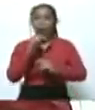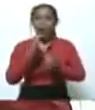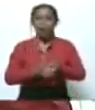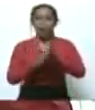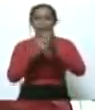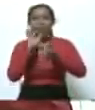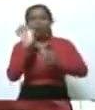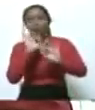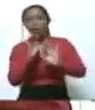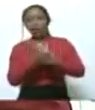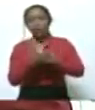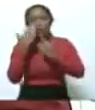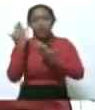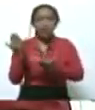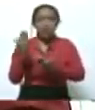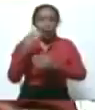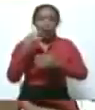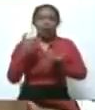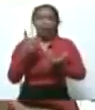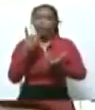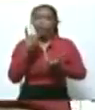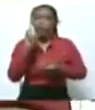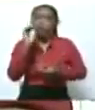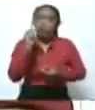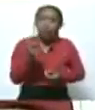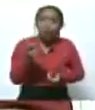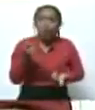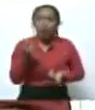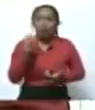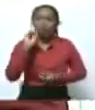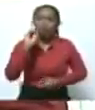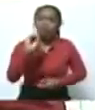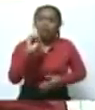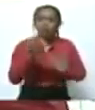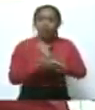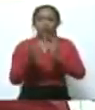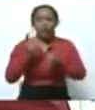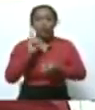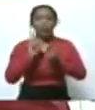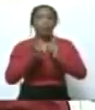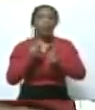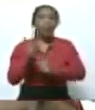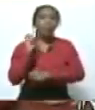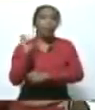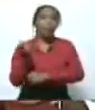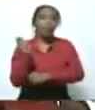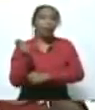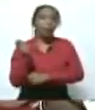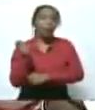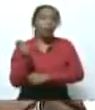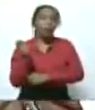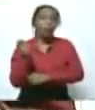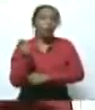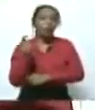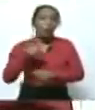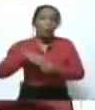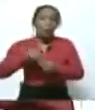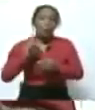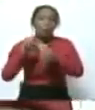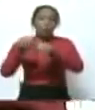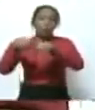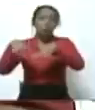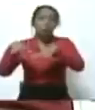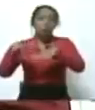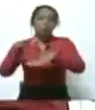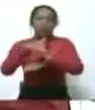liderazgo, si el liderazgo es vacío, es nulo y depende todo del pago. Que se vayan, ¿y